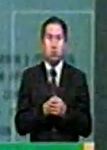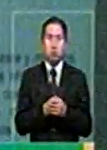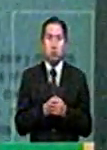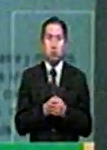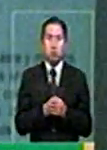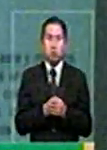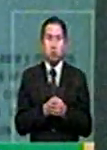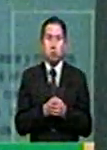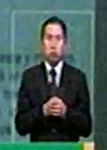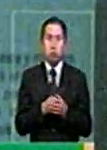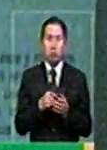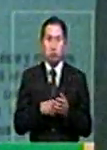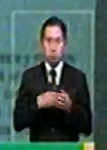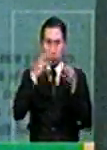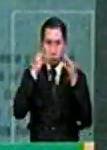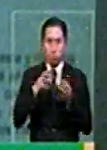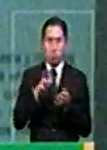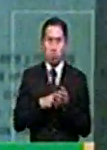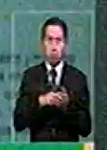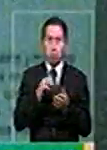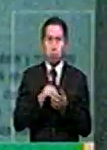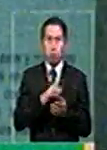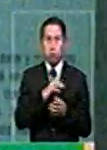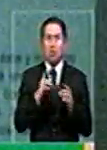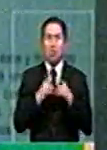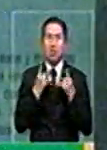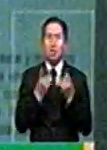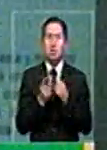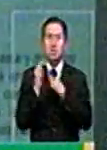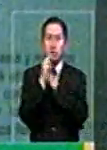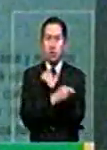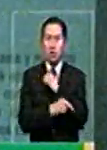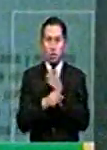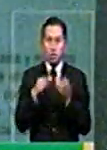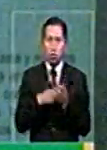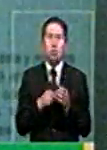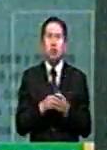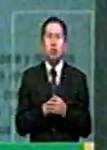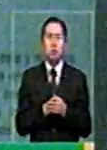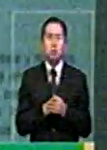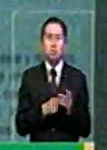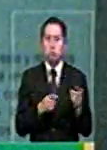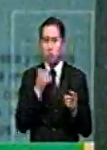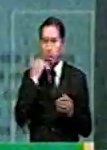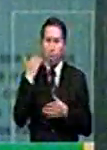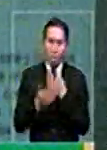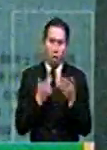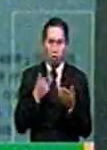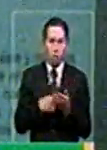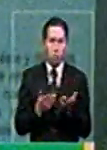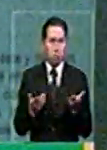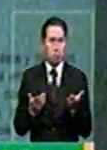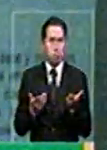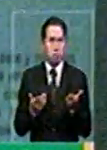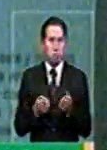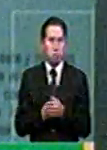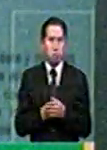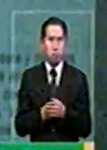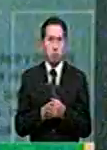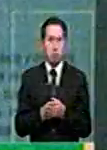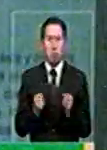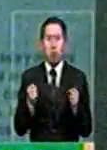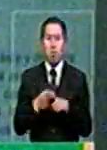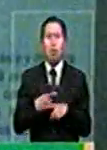que esta decisión fue tomada por la Dirección Nacional. Acá dice que fue precipitada. ¿A quién le